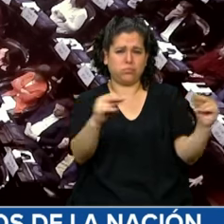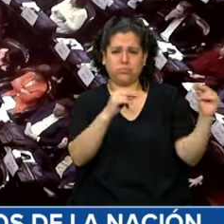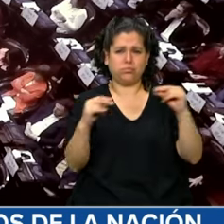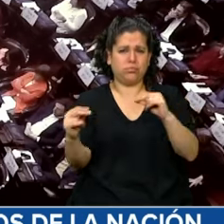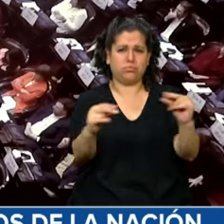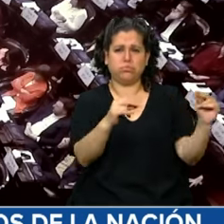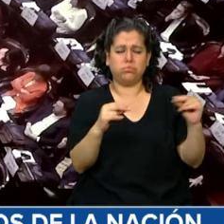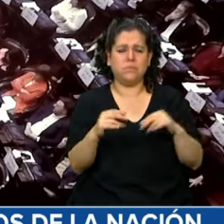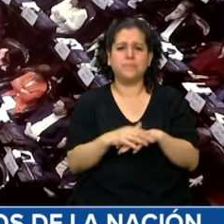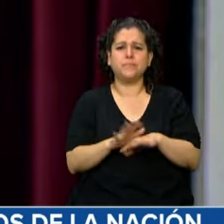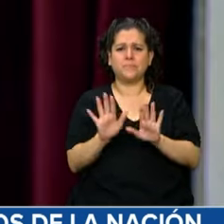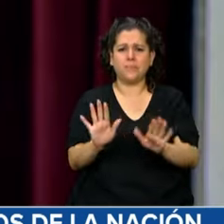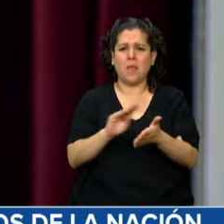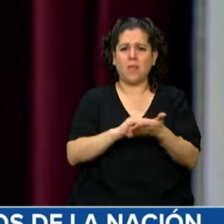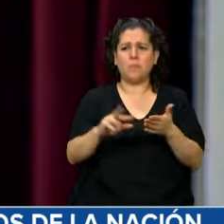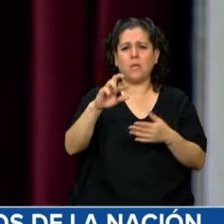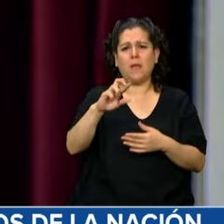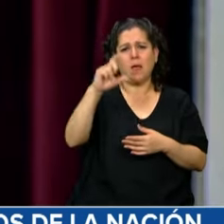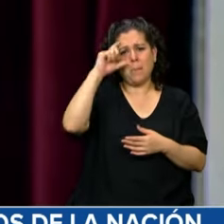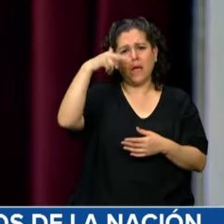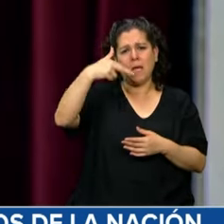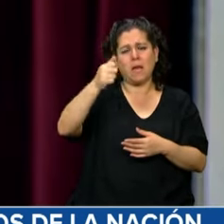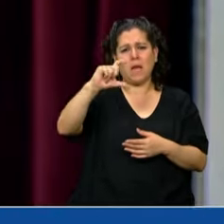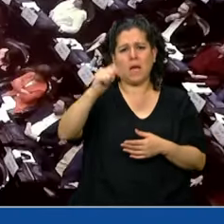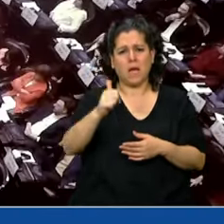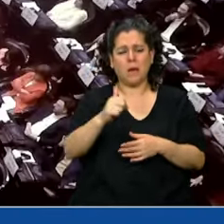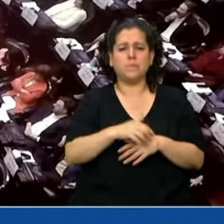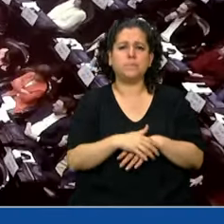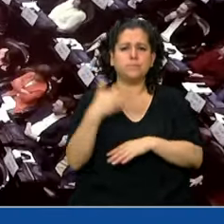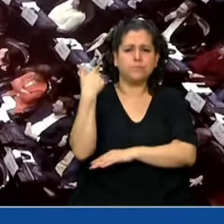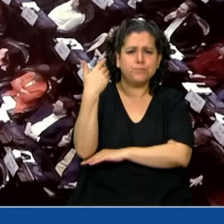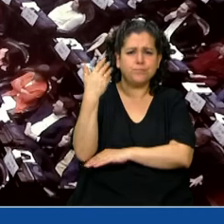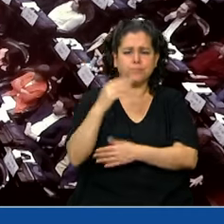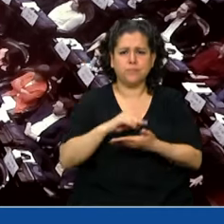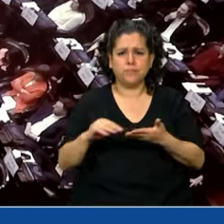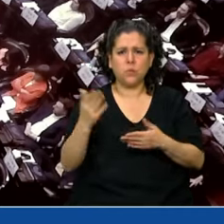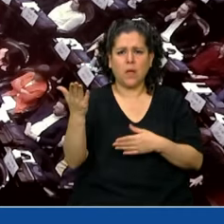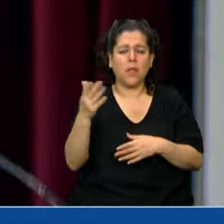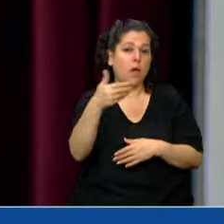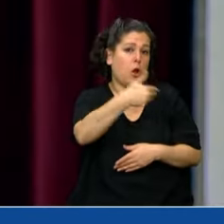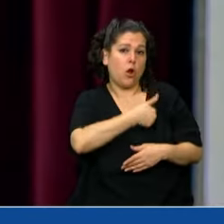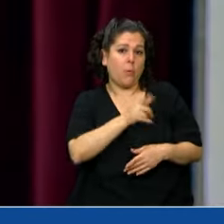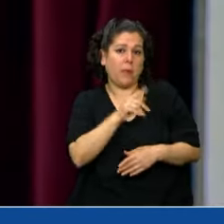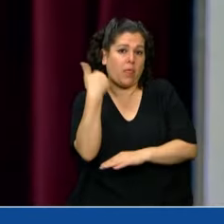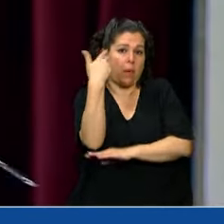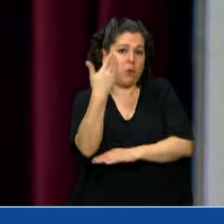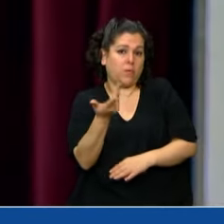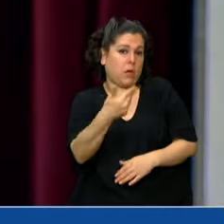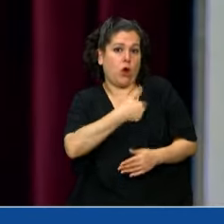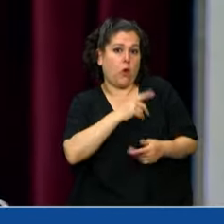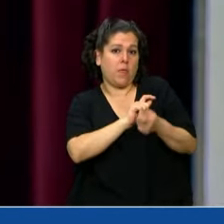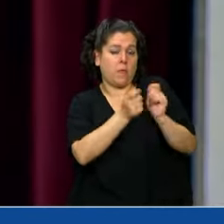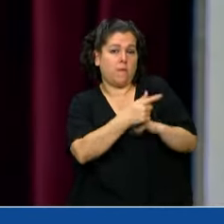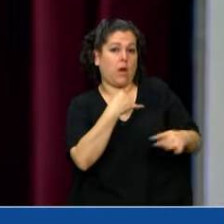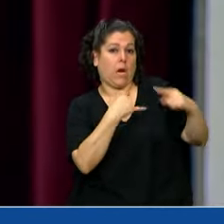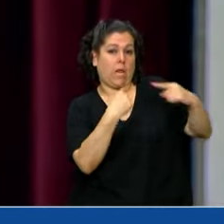modificación diputada penaca en uso de la palabra disculp no piden la palabra no hemos pedido modificaciones gritan